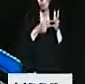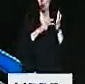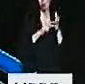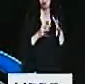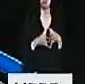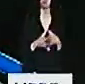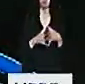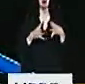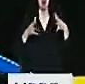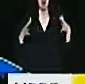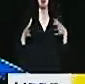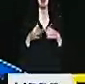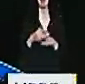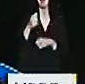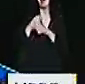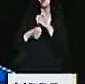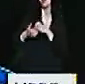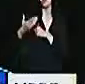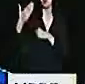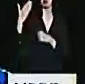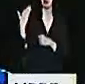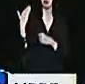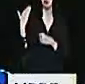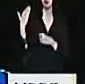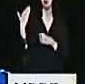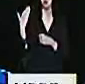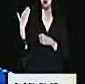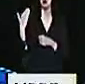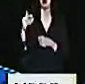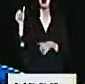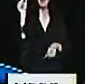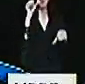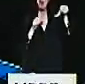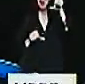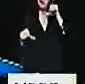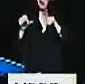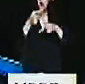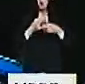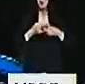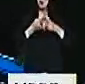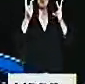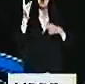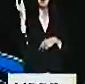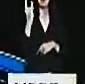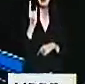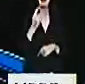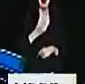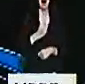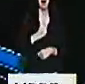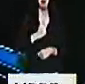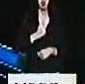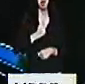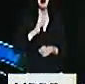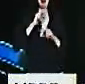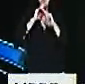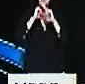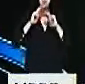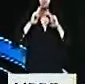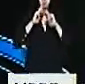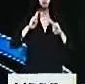problema tremendo. Enorme. El año pasado, el Laboratorio de Innovación Pública de la Universidad Católica hizo un